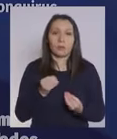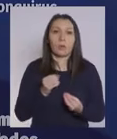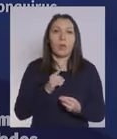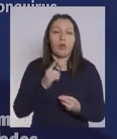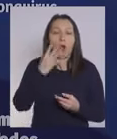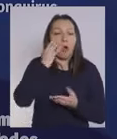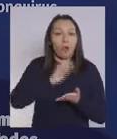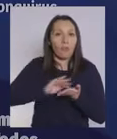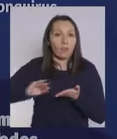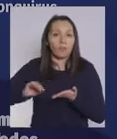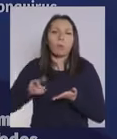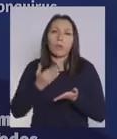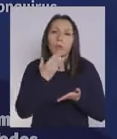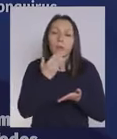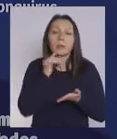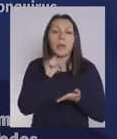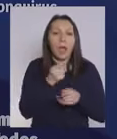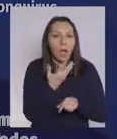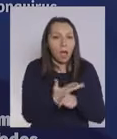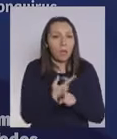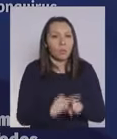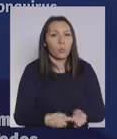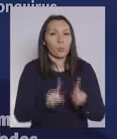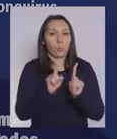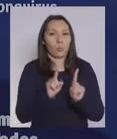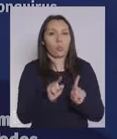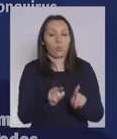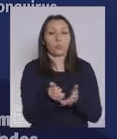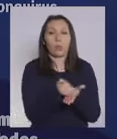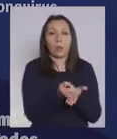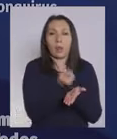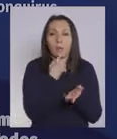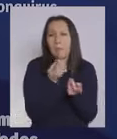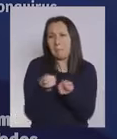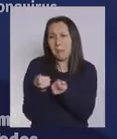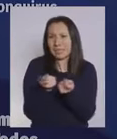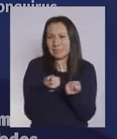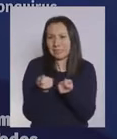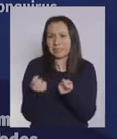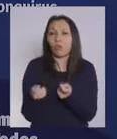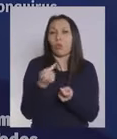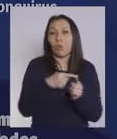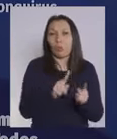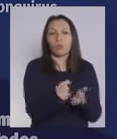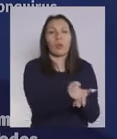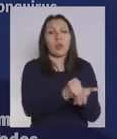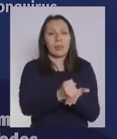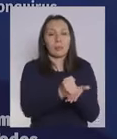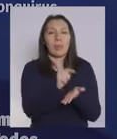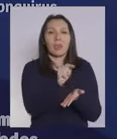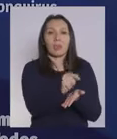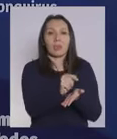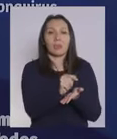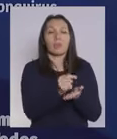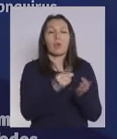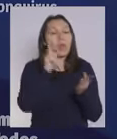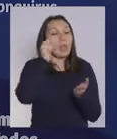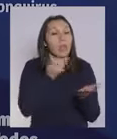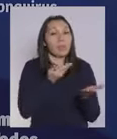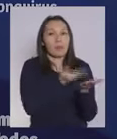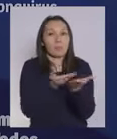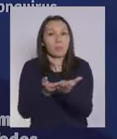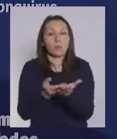pasar de largo, que hay otro medicamento similar, que es un medicamento que ha sido propuesto por